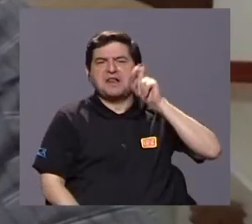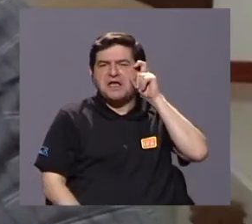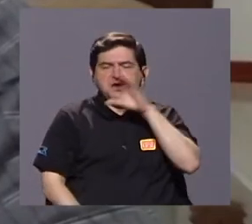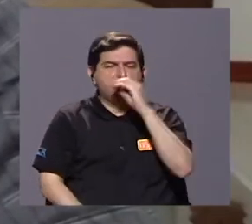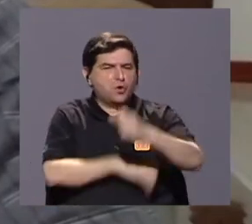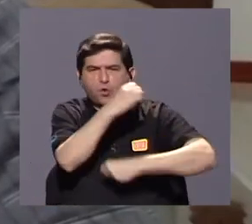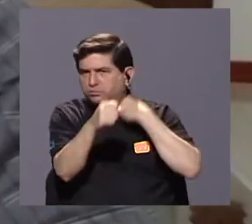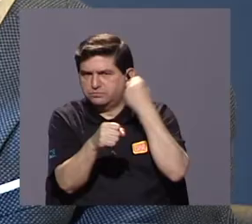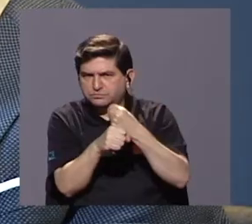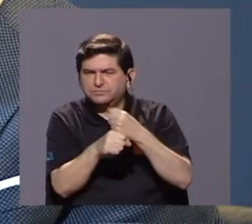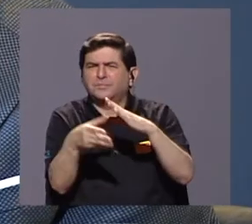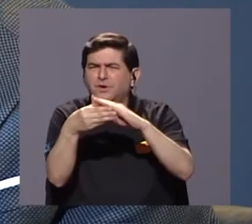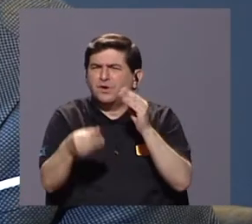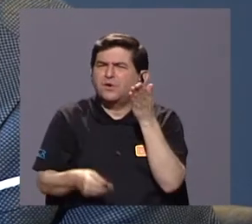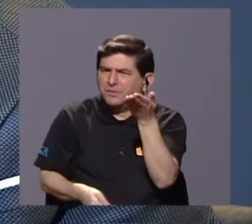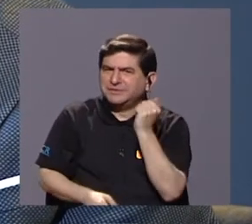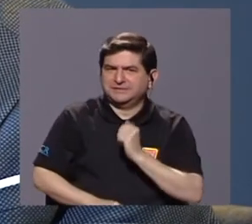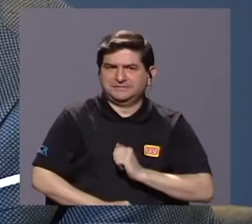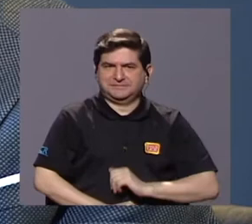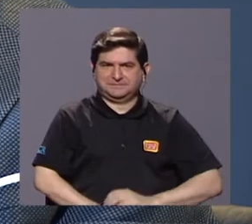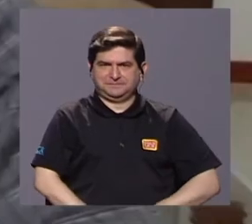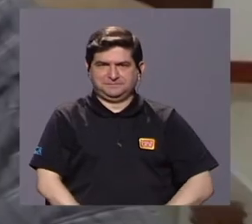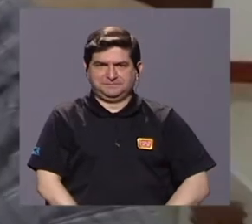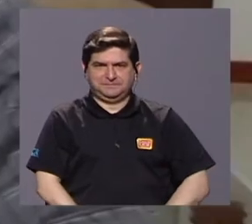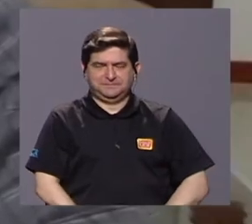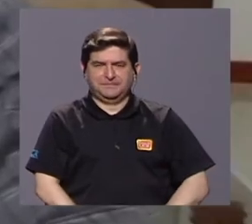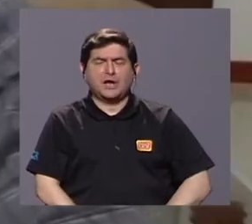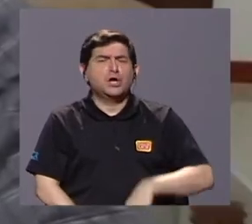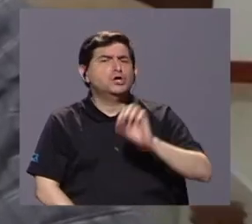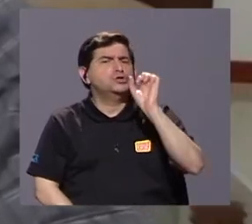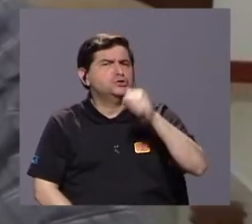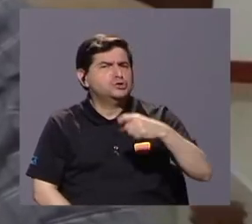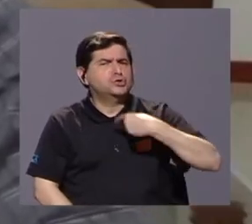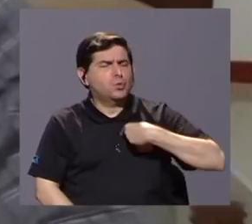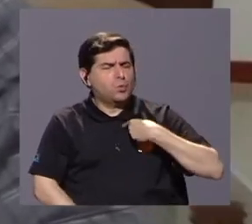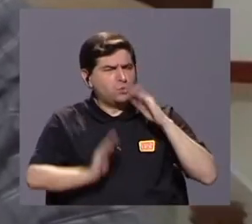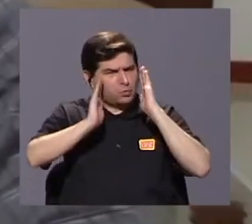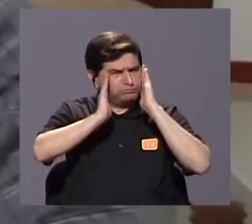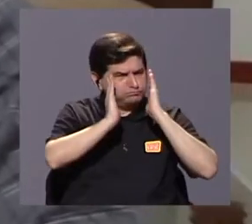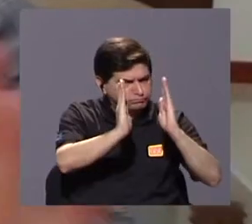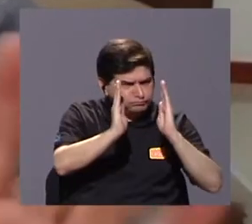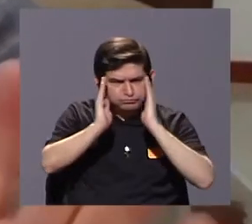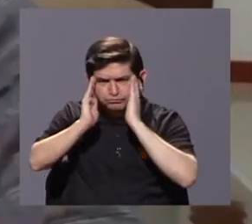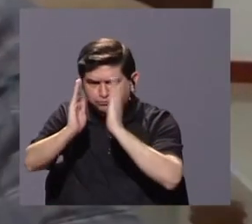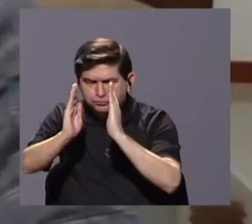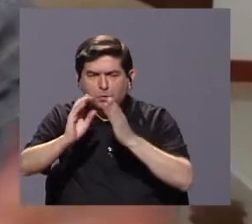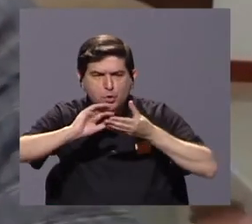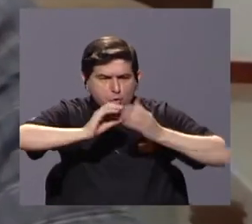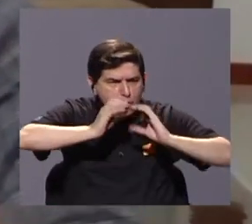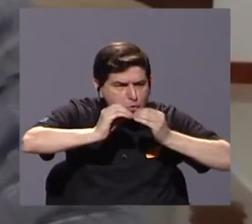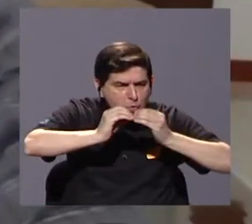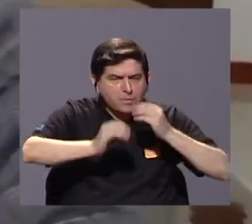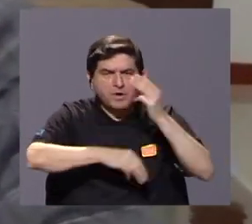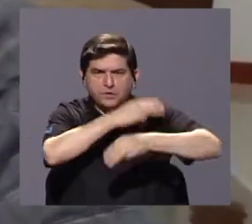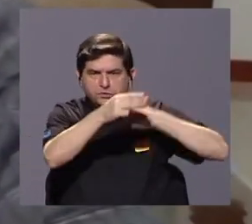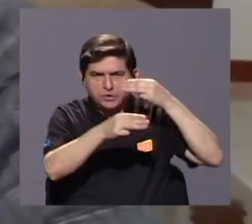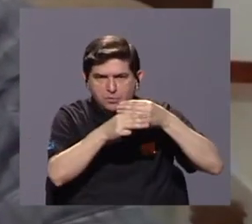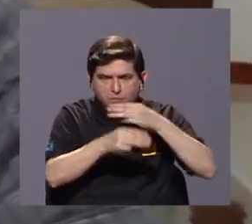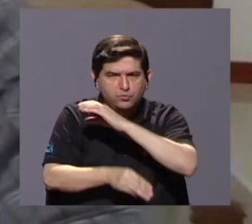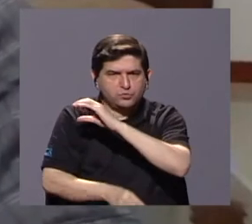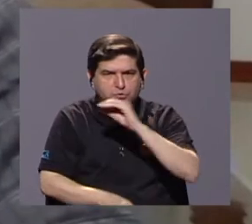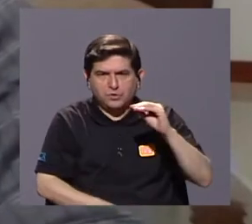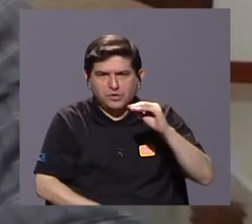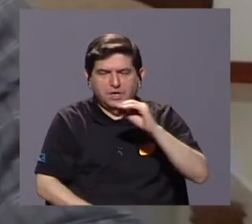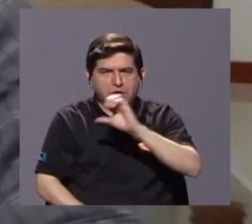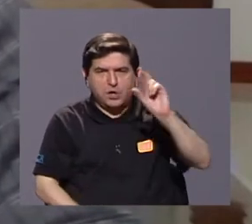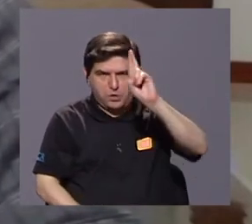y edad. Coméntenos, doctor. Sí, si uno se fija en los datos, tanto a nivel mundial como a nivel